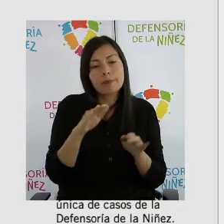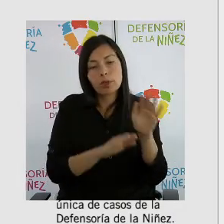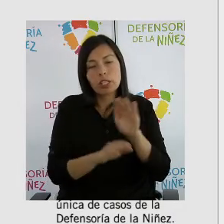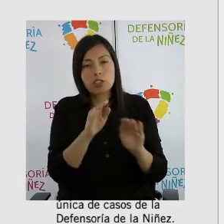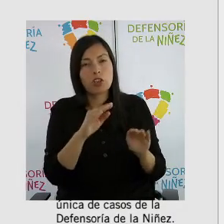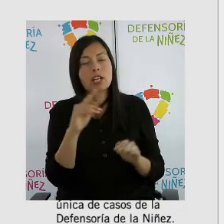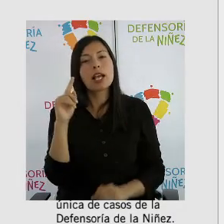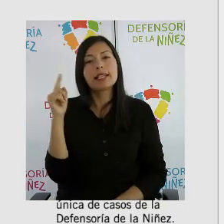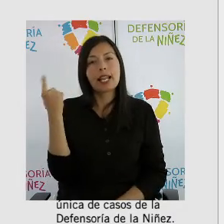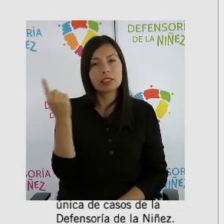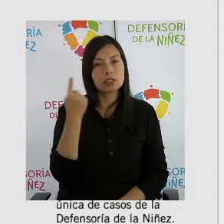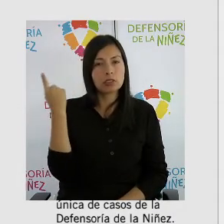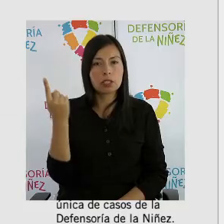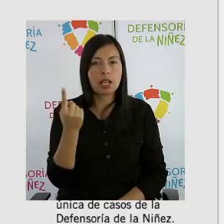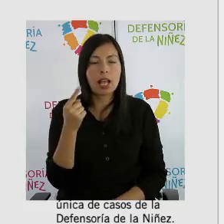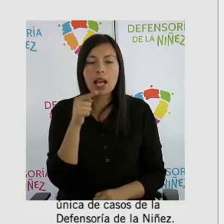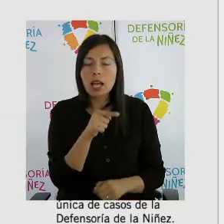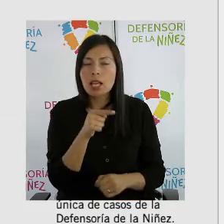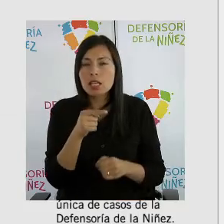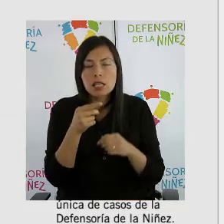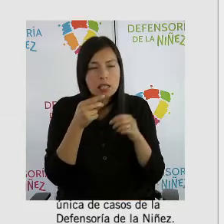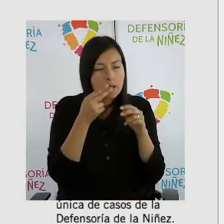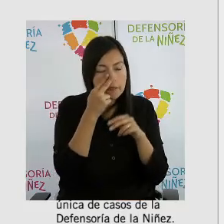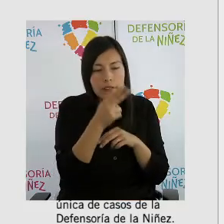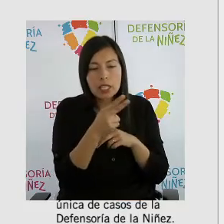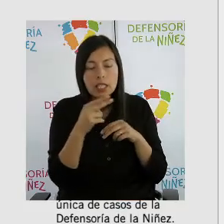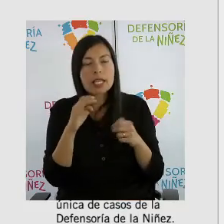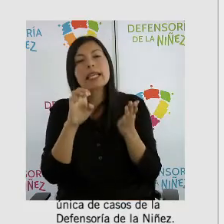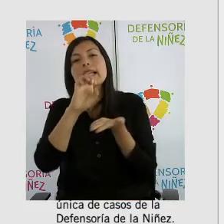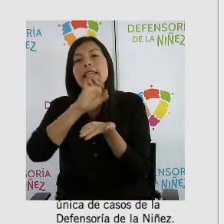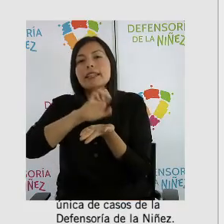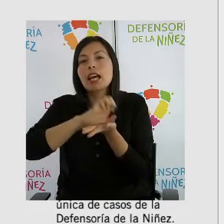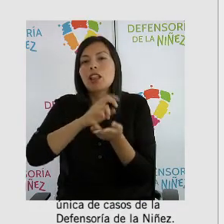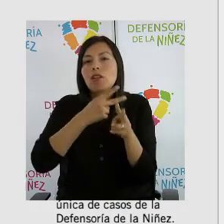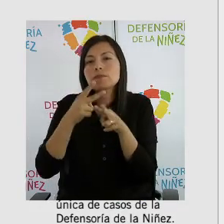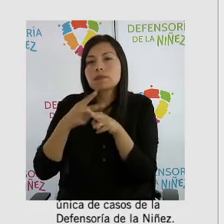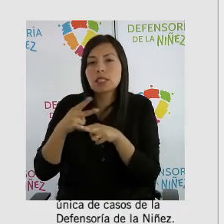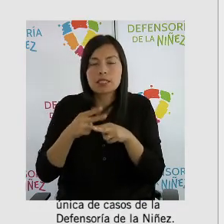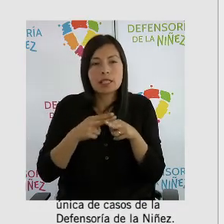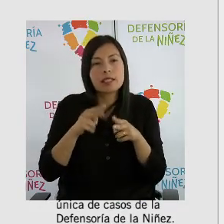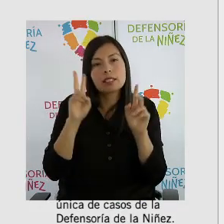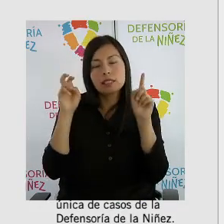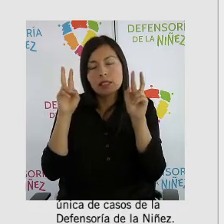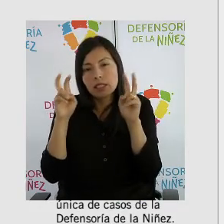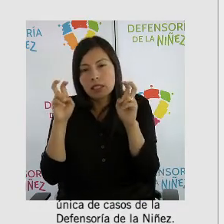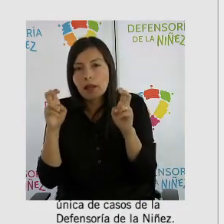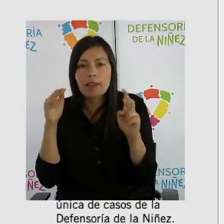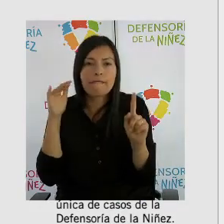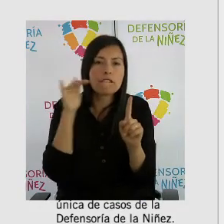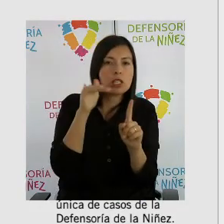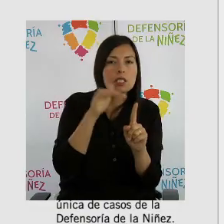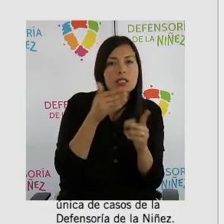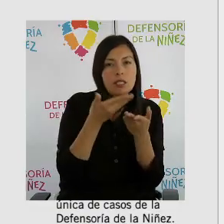un énfasis mucho mayor que realizar en términos de lo que el Estado ha hecho en relación con la violencia ejercida en su contra.